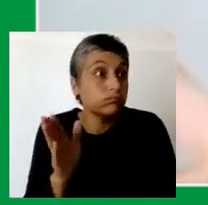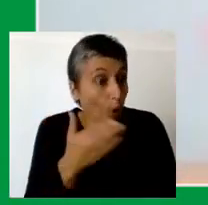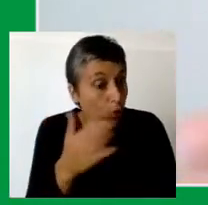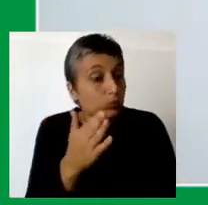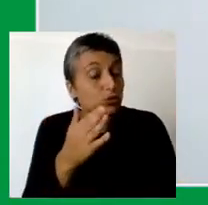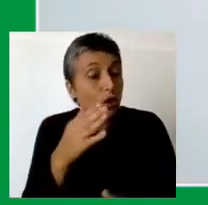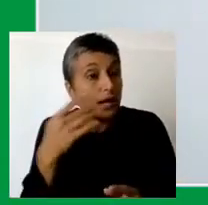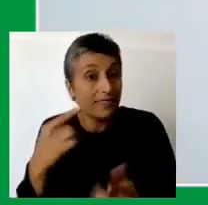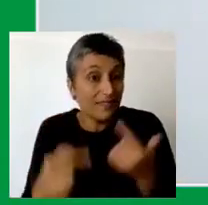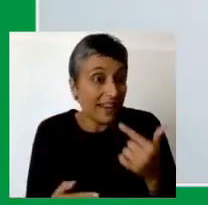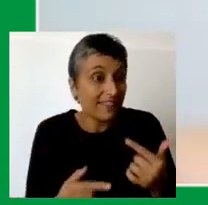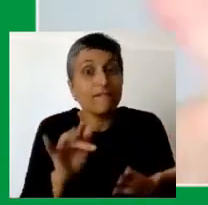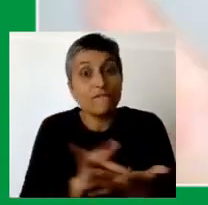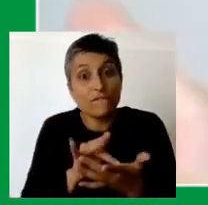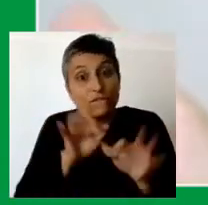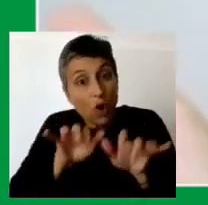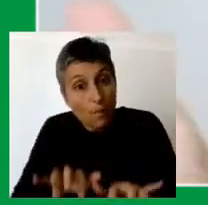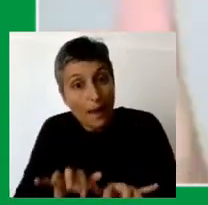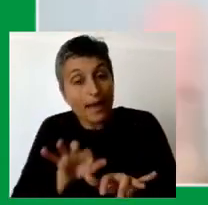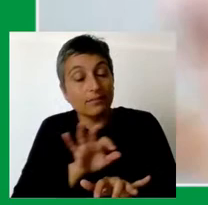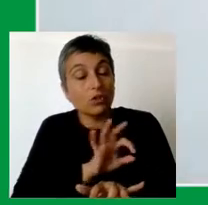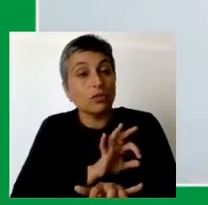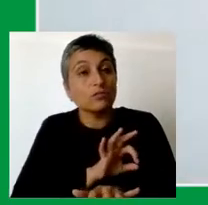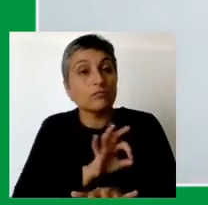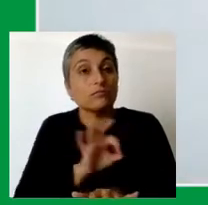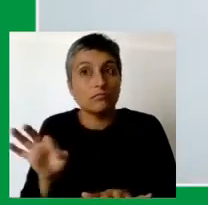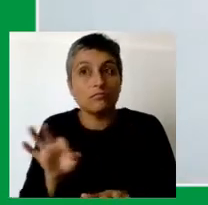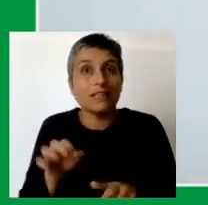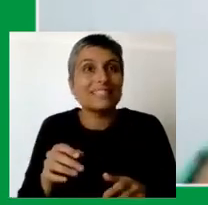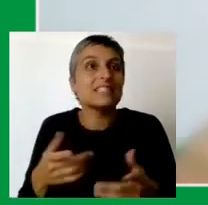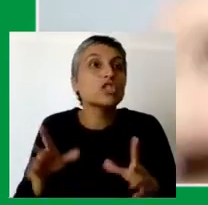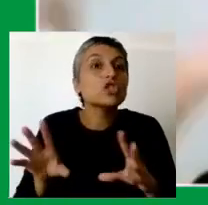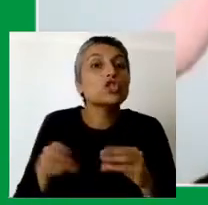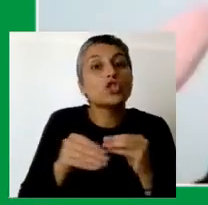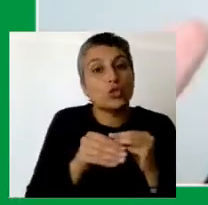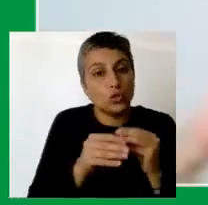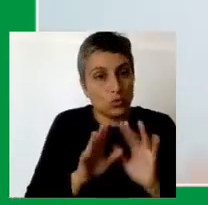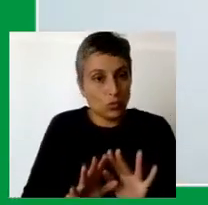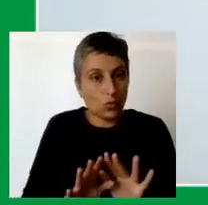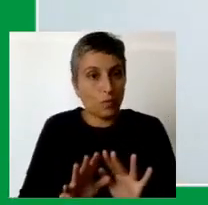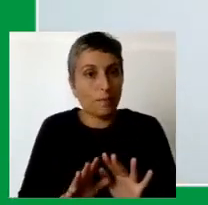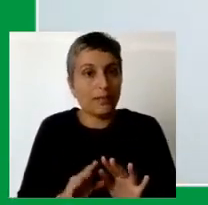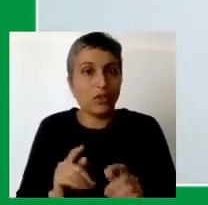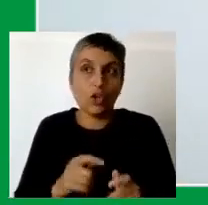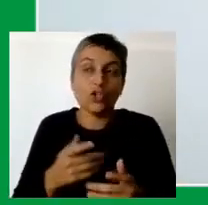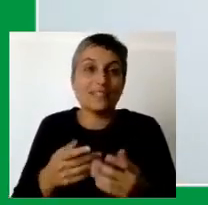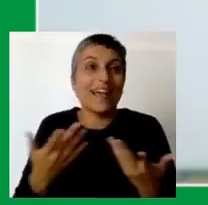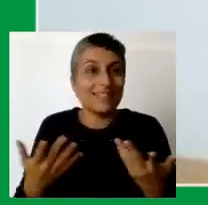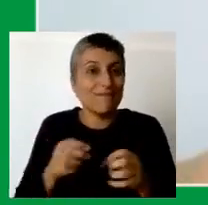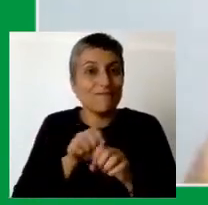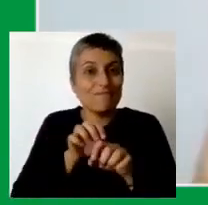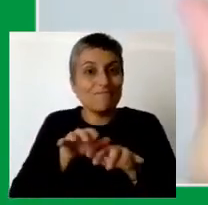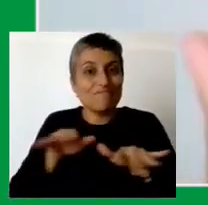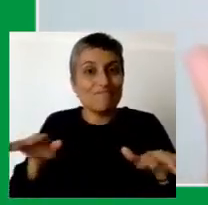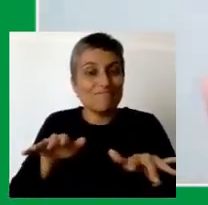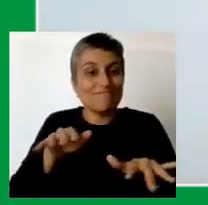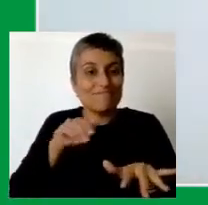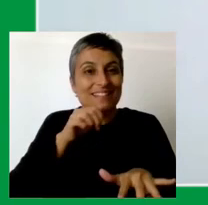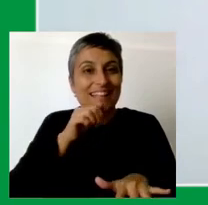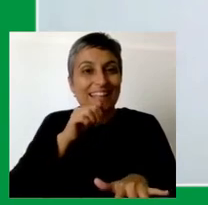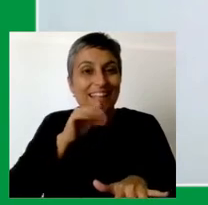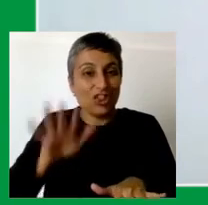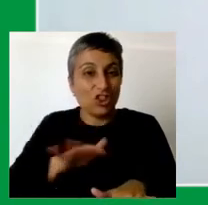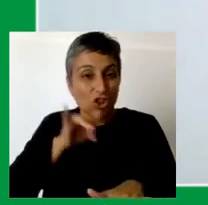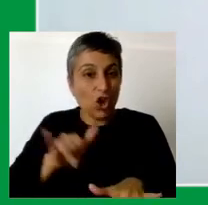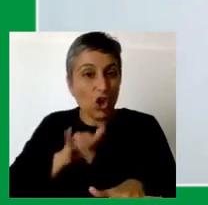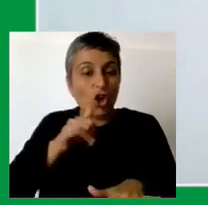distintos medios o plataformas es complementaria, y la historia va creciendo de esta forma, con la participación de los